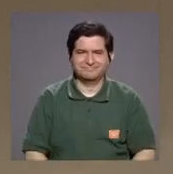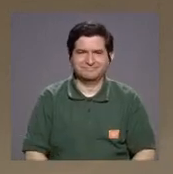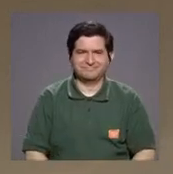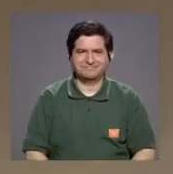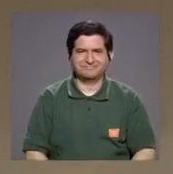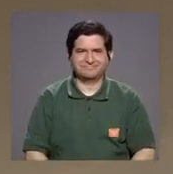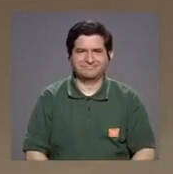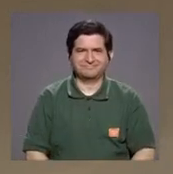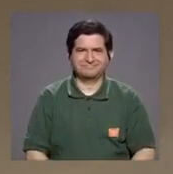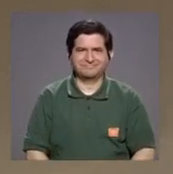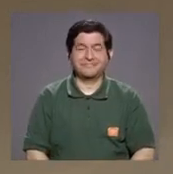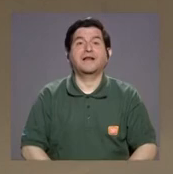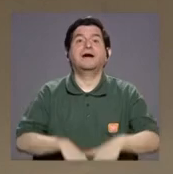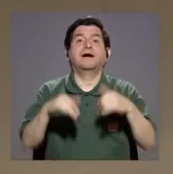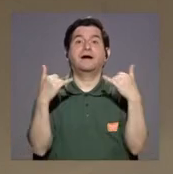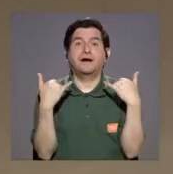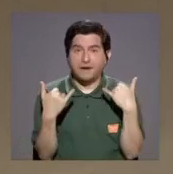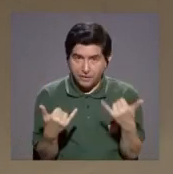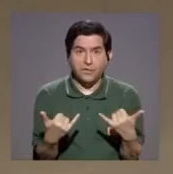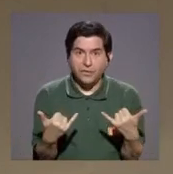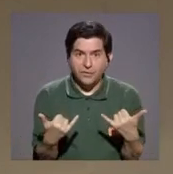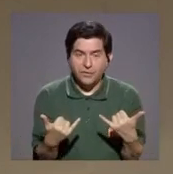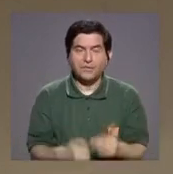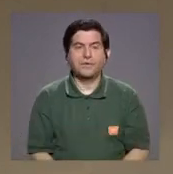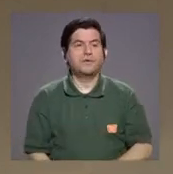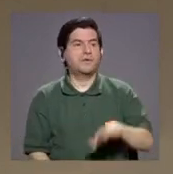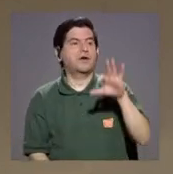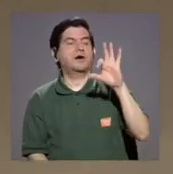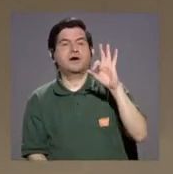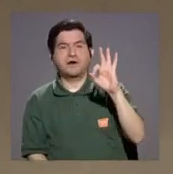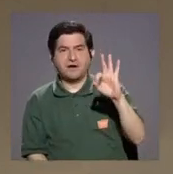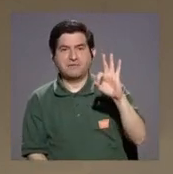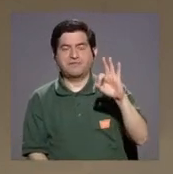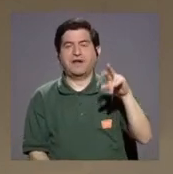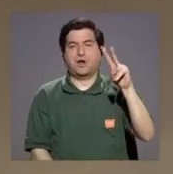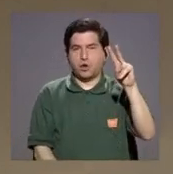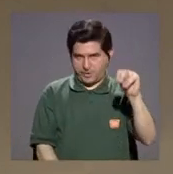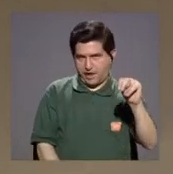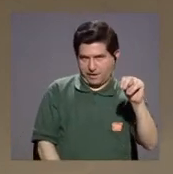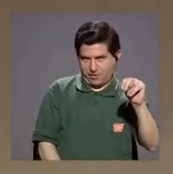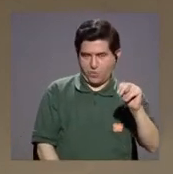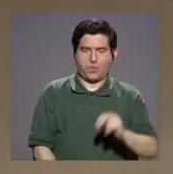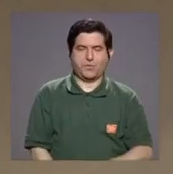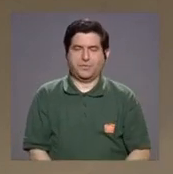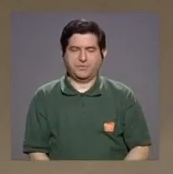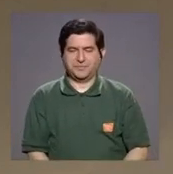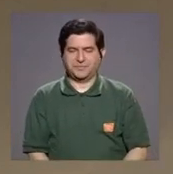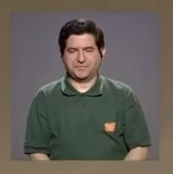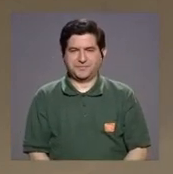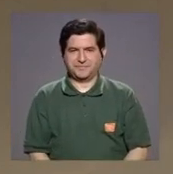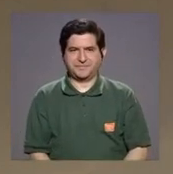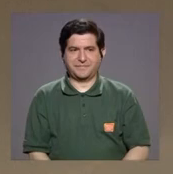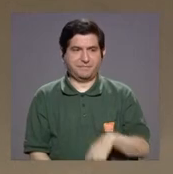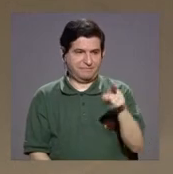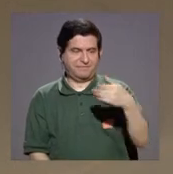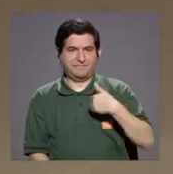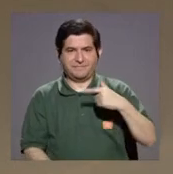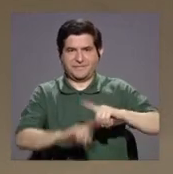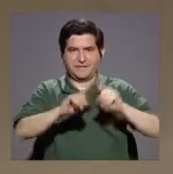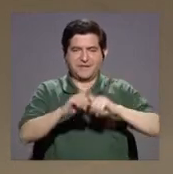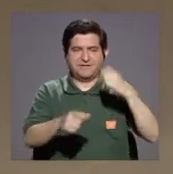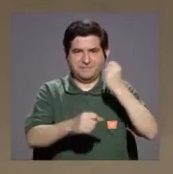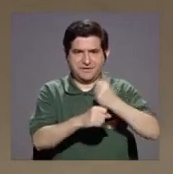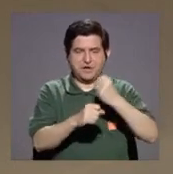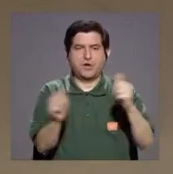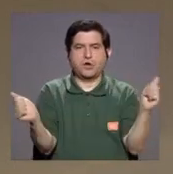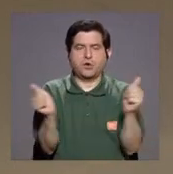y ahora don franco naranjo que tiene una serie de tareas